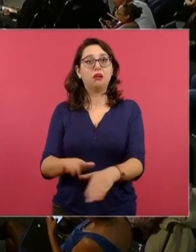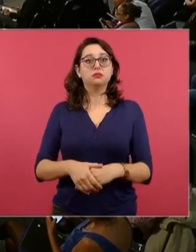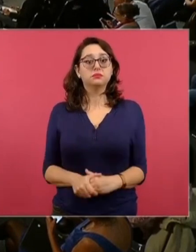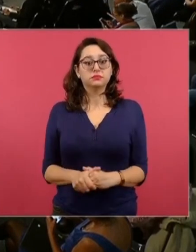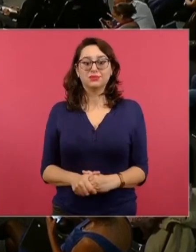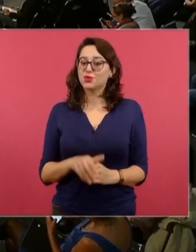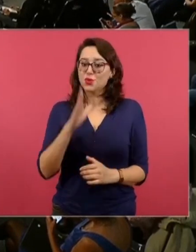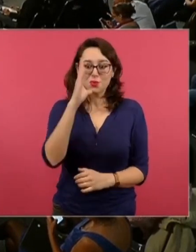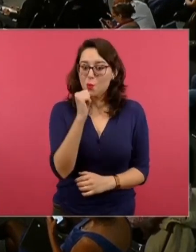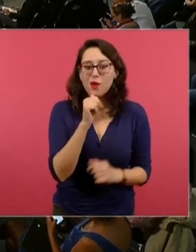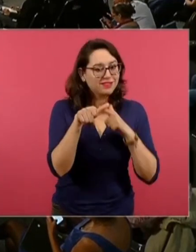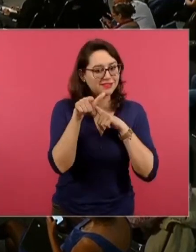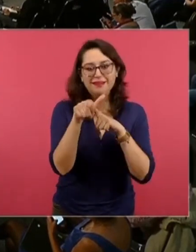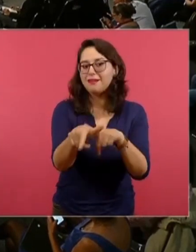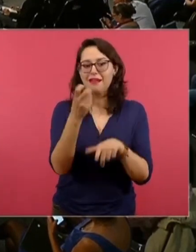de problemas.